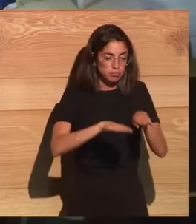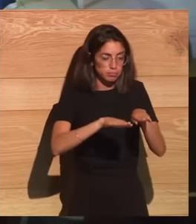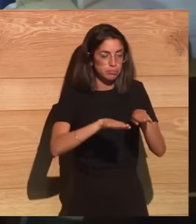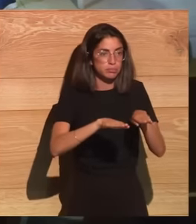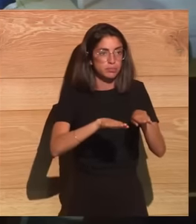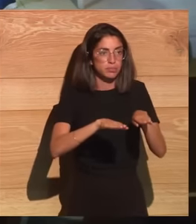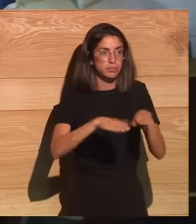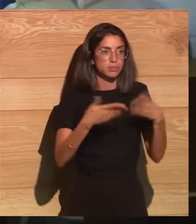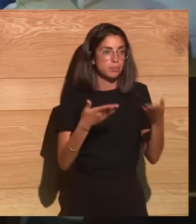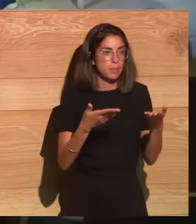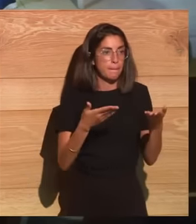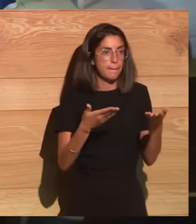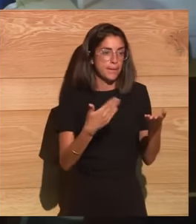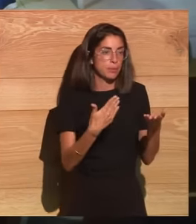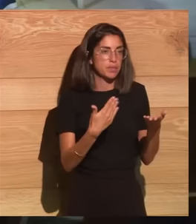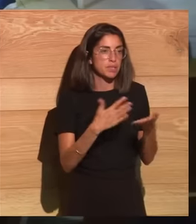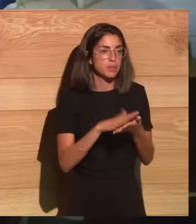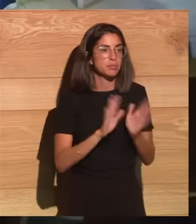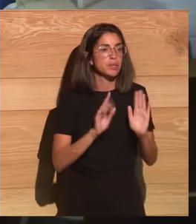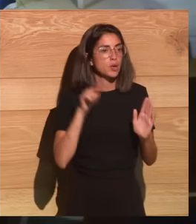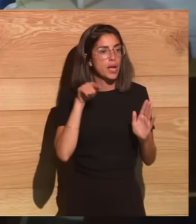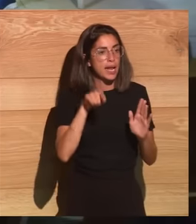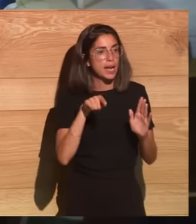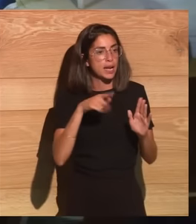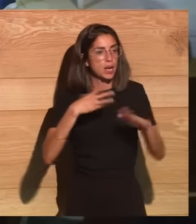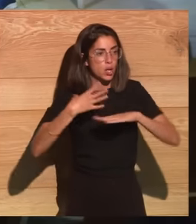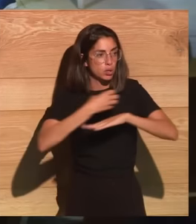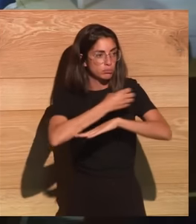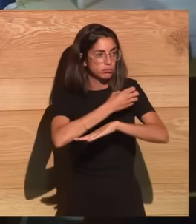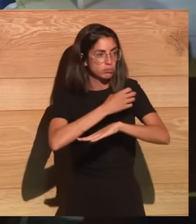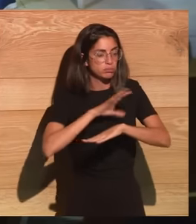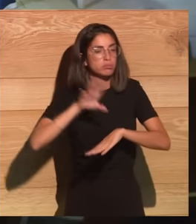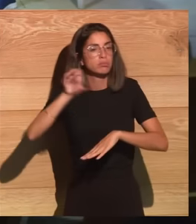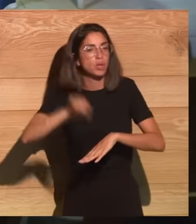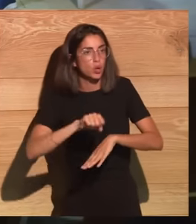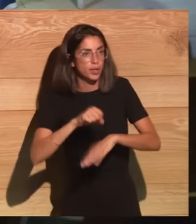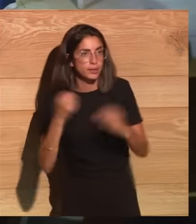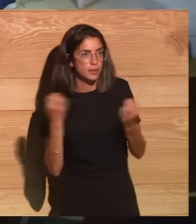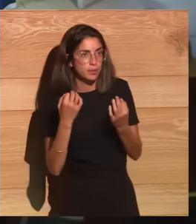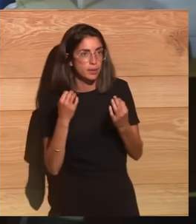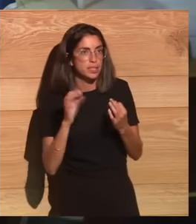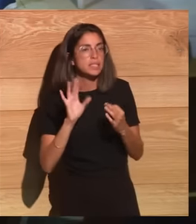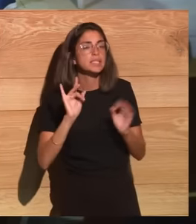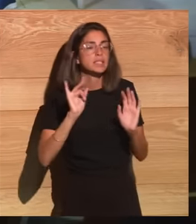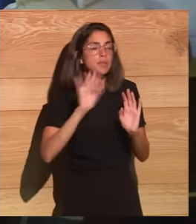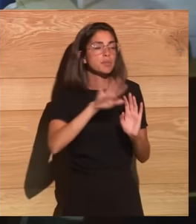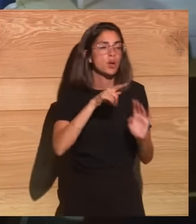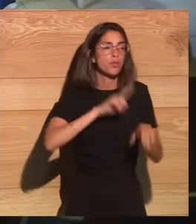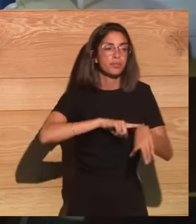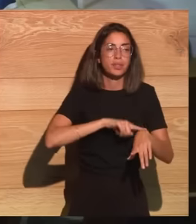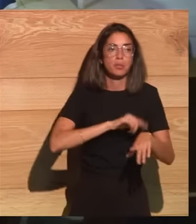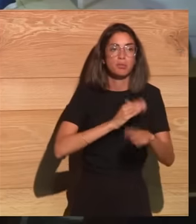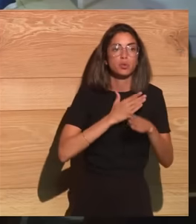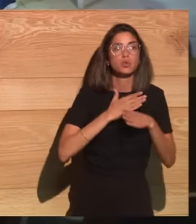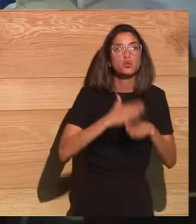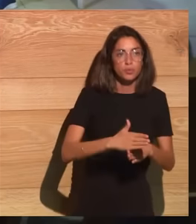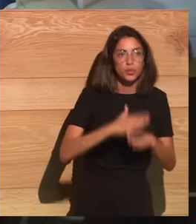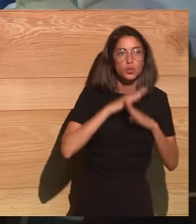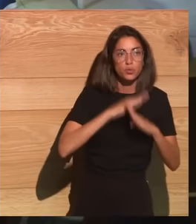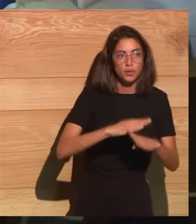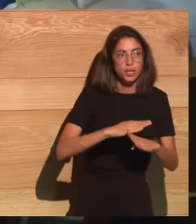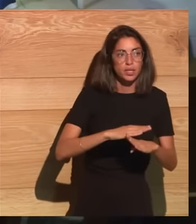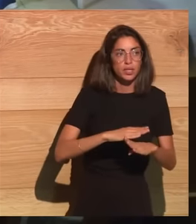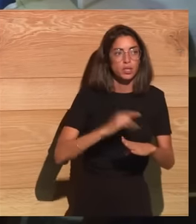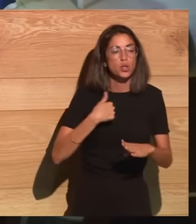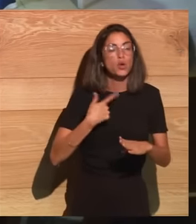premisa, vamos a ver, Juan iba a coger un tren. Un tren. Iba con tiempo. Iba con mucho tiempo. Porque yo le dije, te recojo pronto y